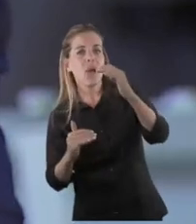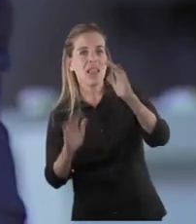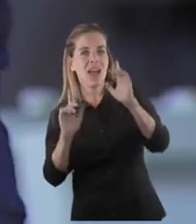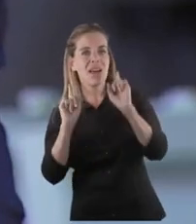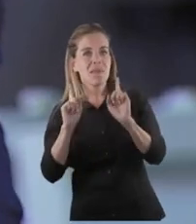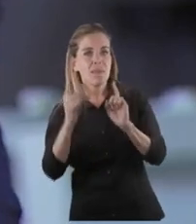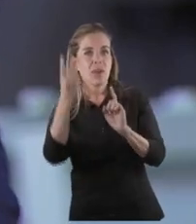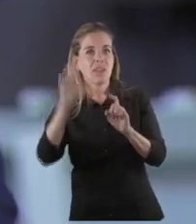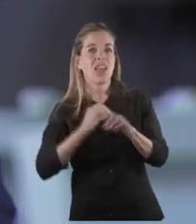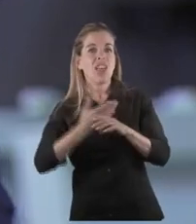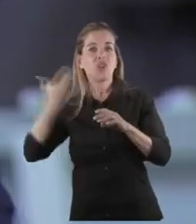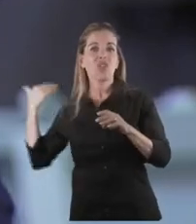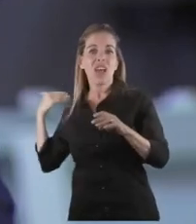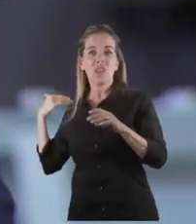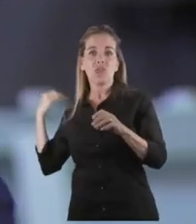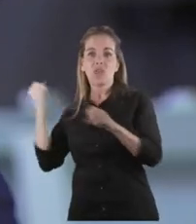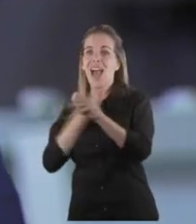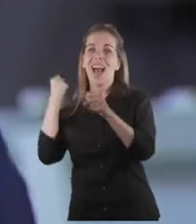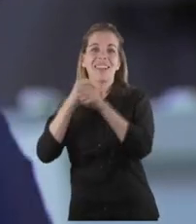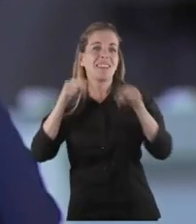y hasta hoy.